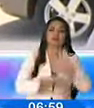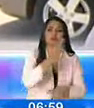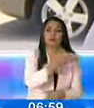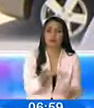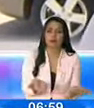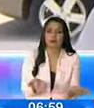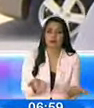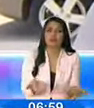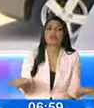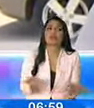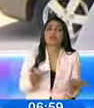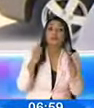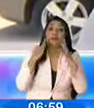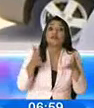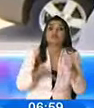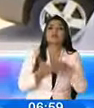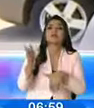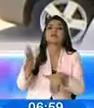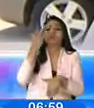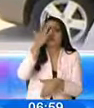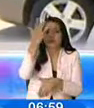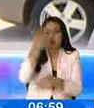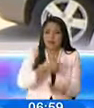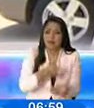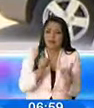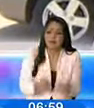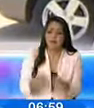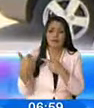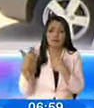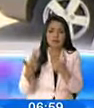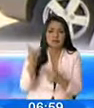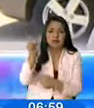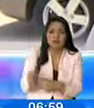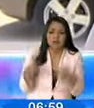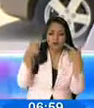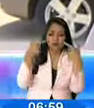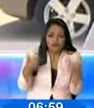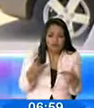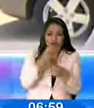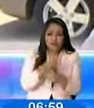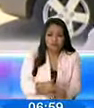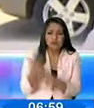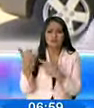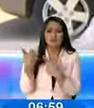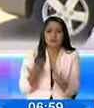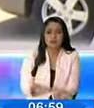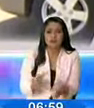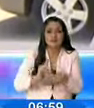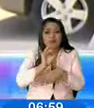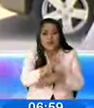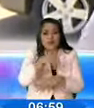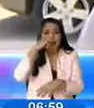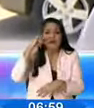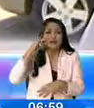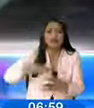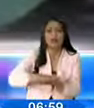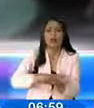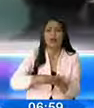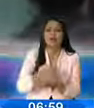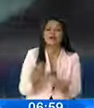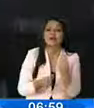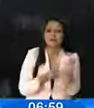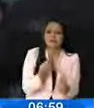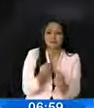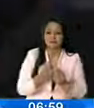ahí. Y si ella sale, tiene que dejar a alguien más que cuide ahí, ¿no? Porque deja a los niños, hacen lo que le da la gana ahí. Llegaron